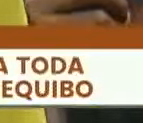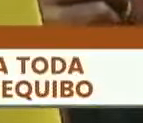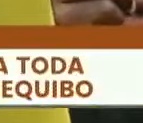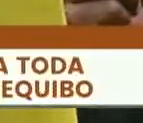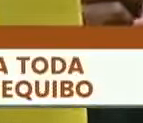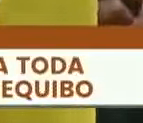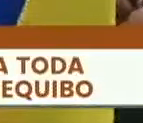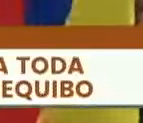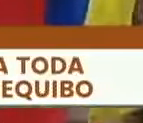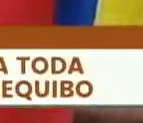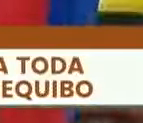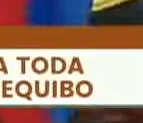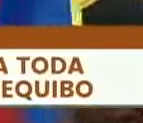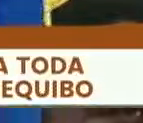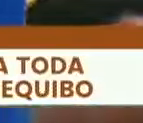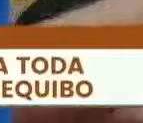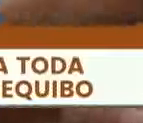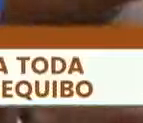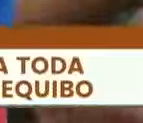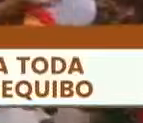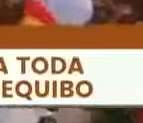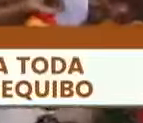¿Dónde está el pueblo, Guarao?